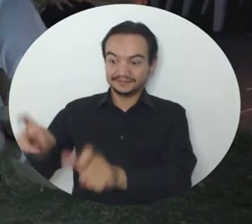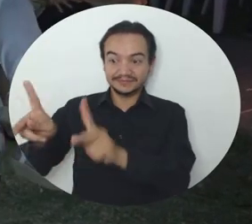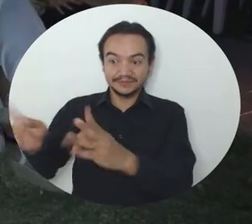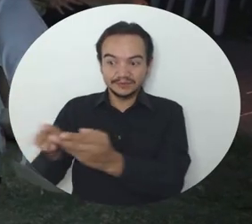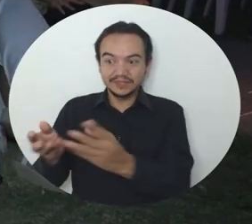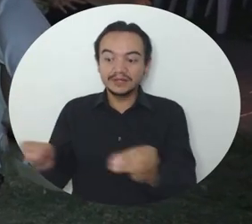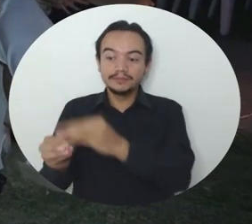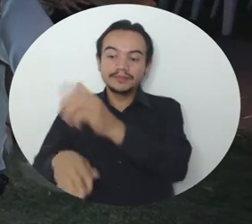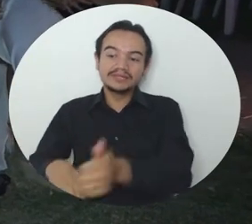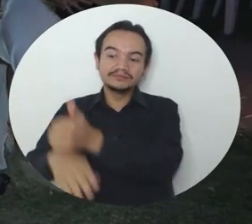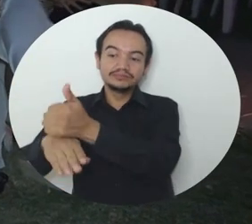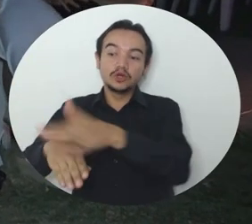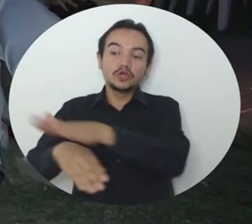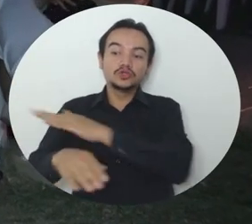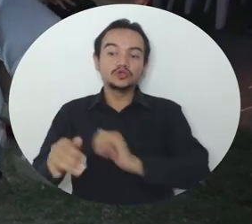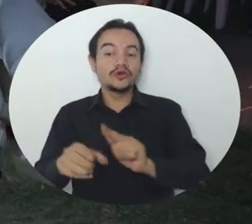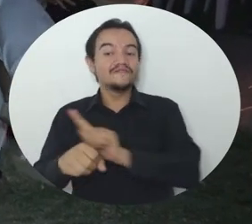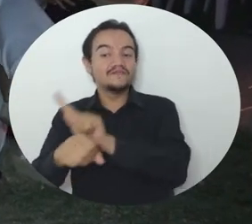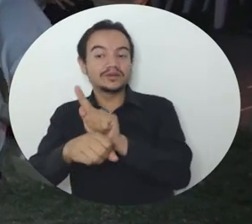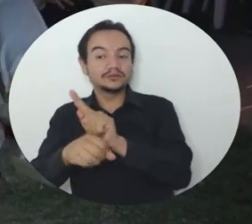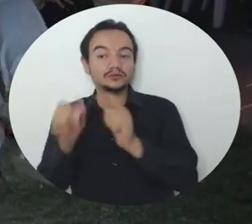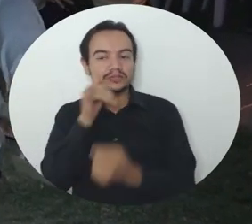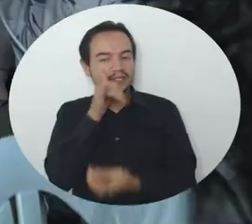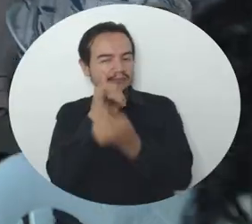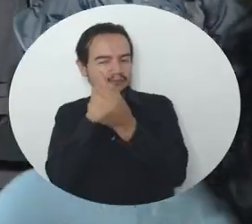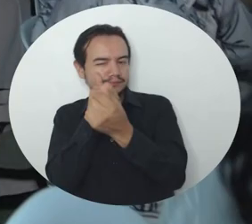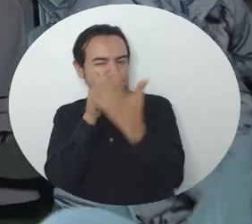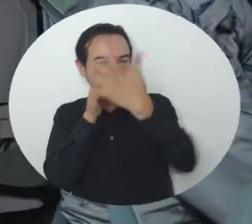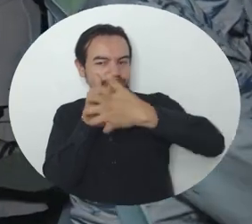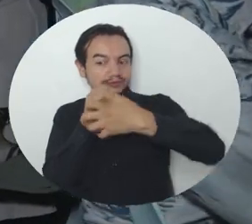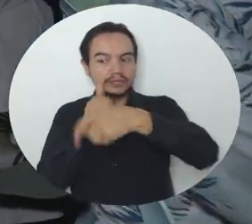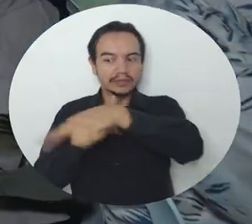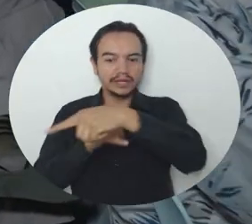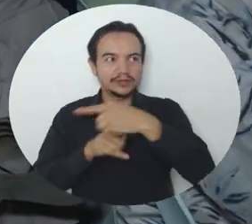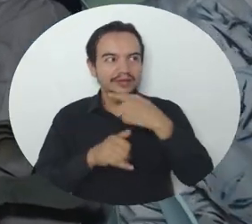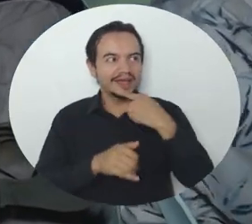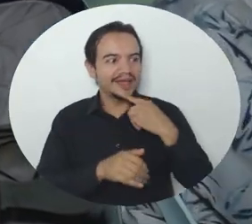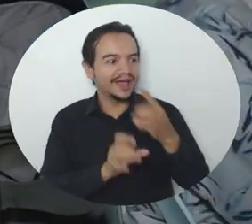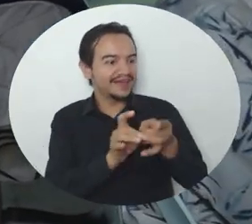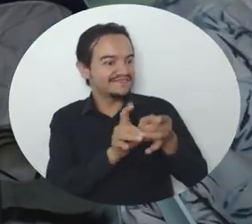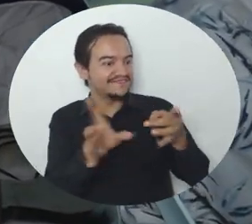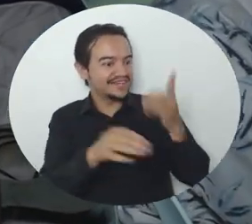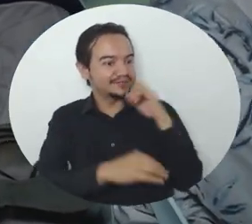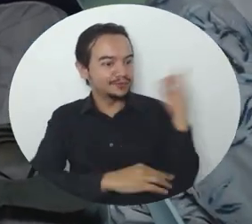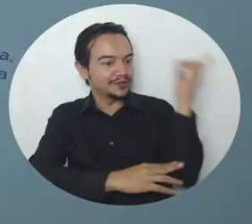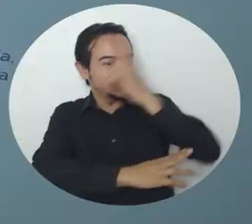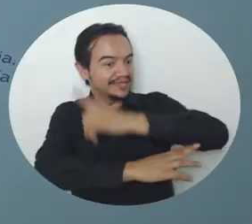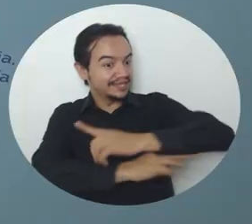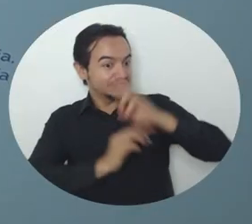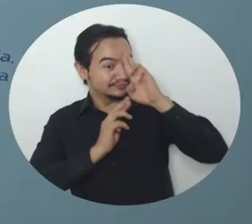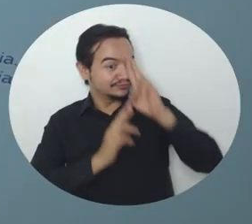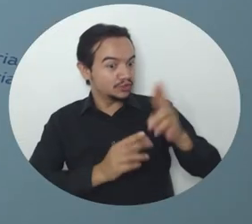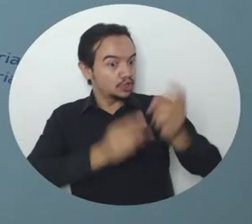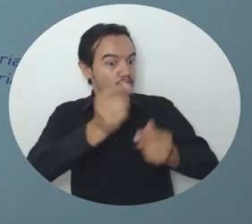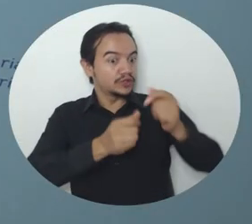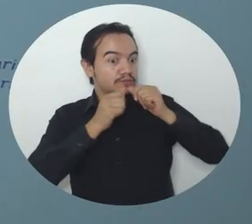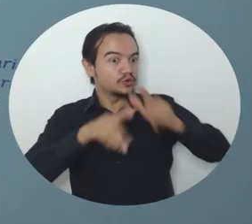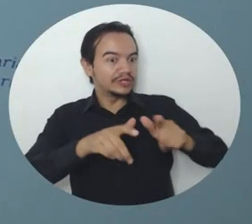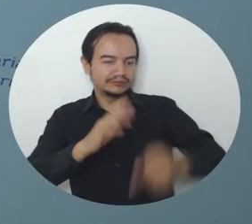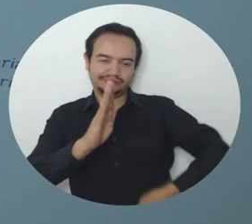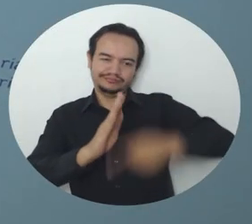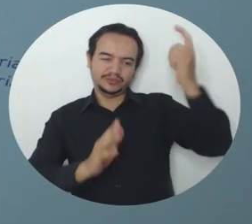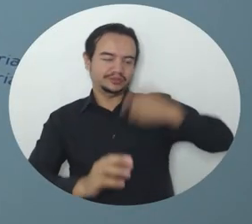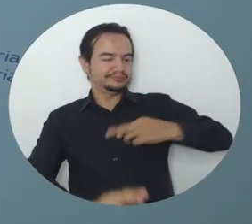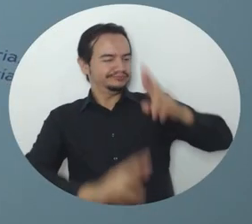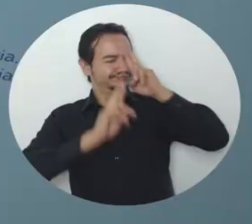estudiantes y directivas de la facultad de ciencias empresariales y económicas aprovecharon el día del contador público para entregar